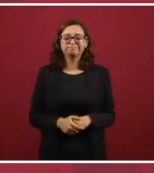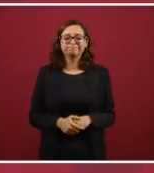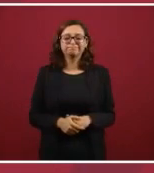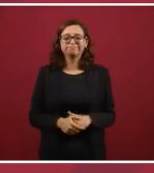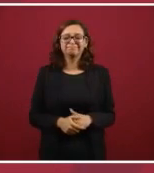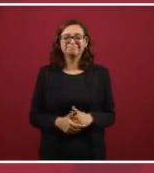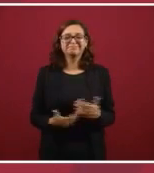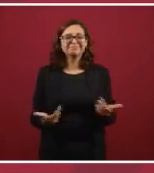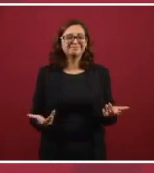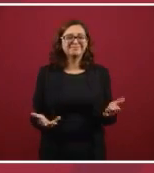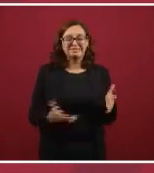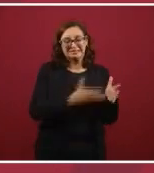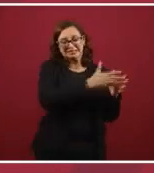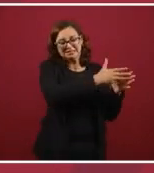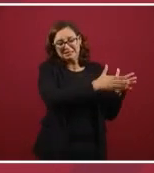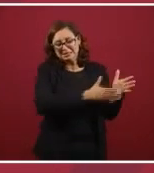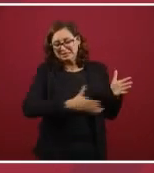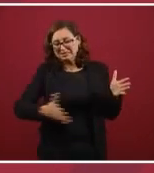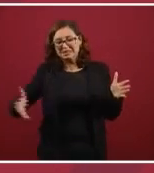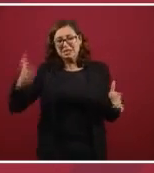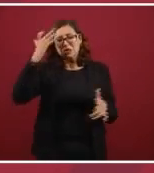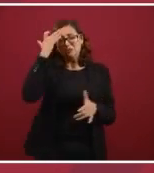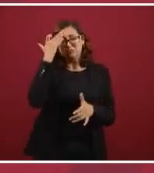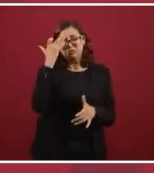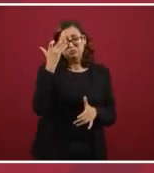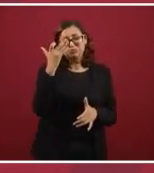pues de más de un siglo.